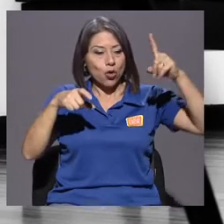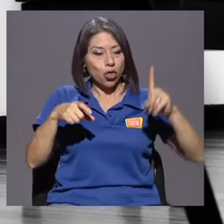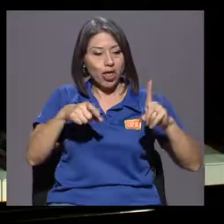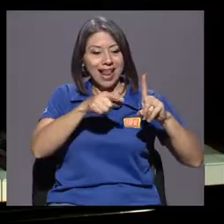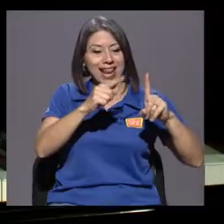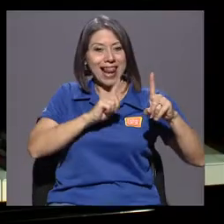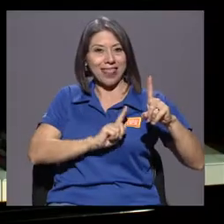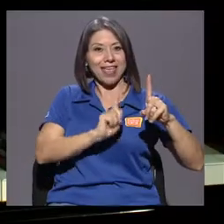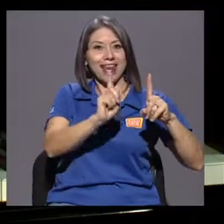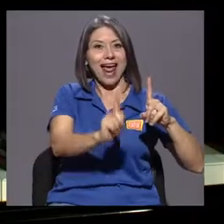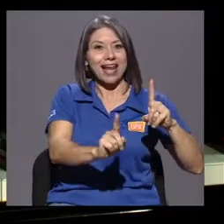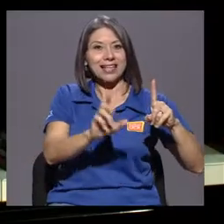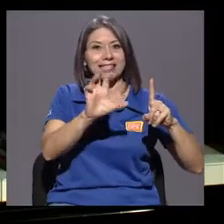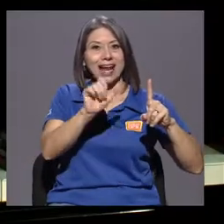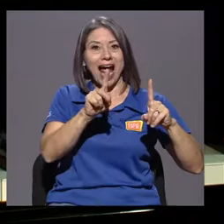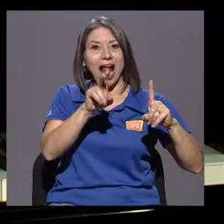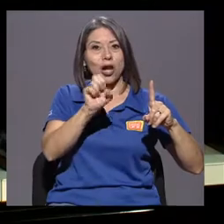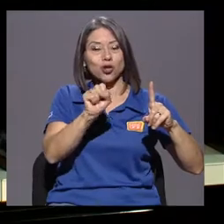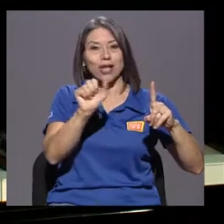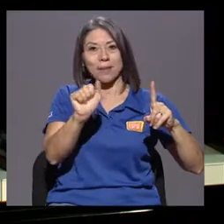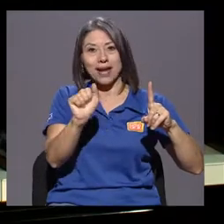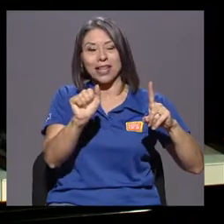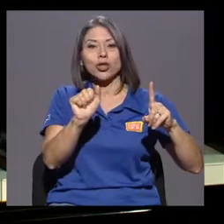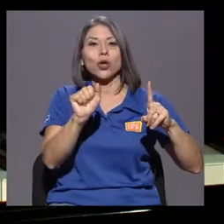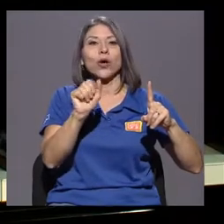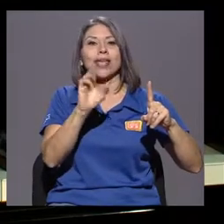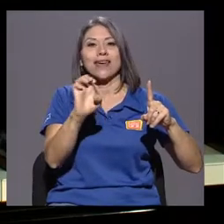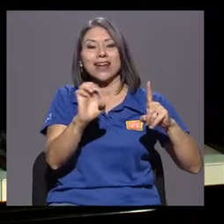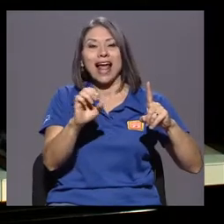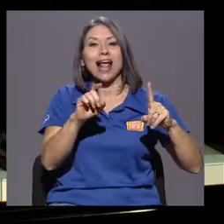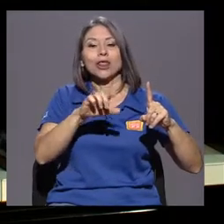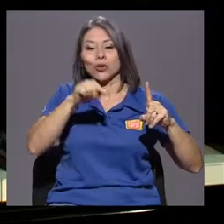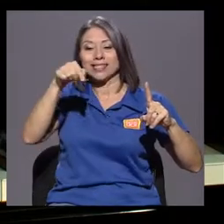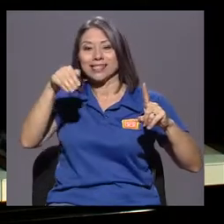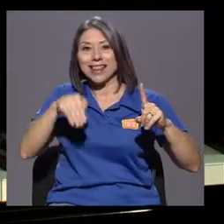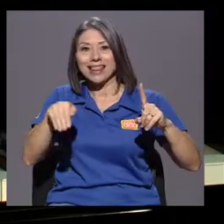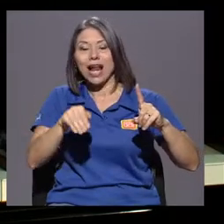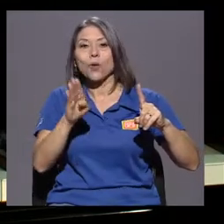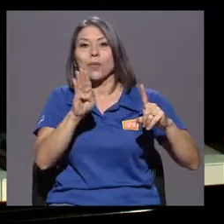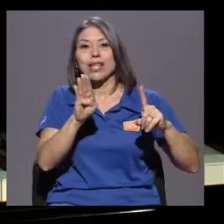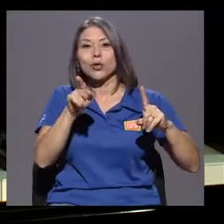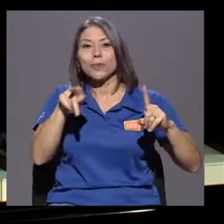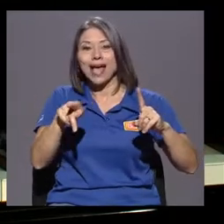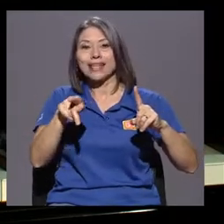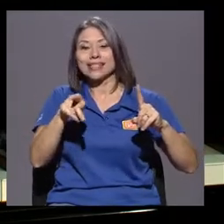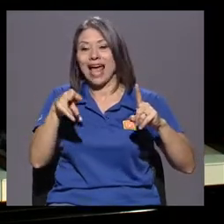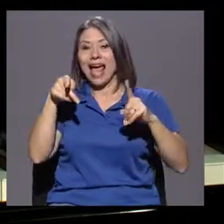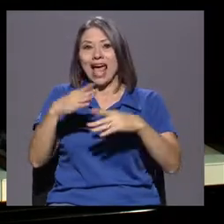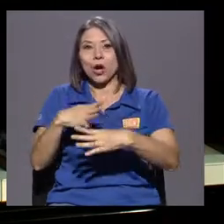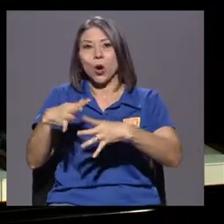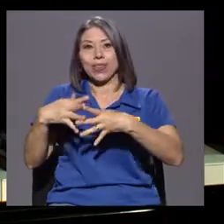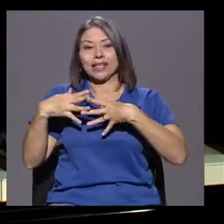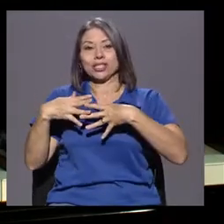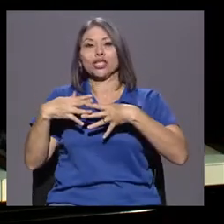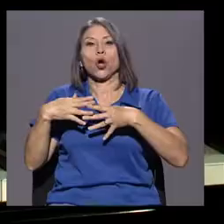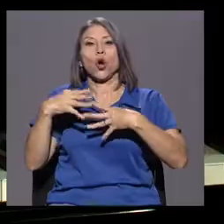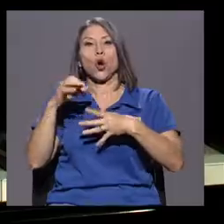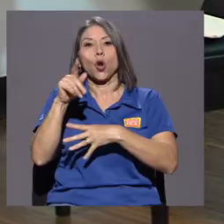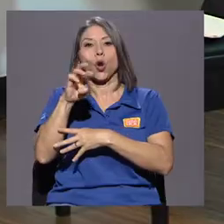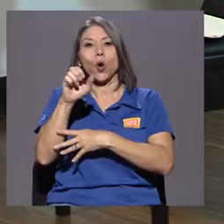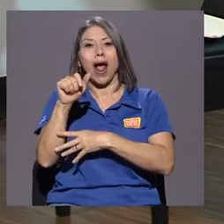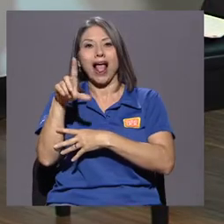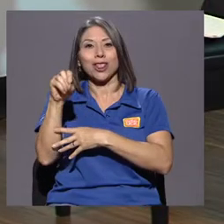albertos que ya murió y everaldo los centrales eran brito y piaf a él contención era clodoaldo gérson jugaba en el medio campo